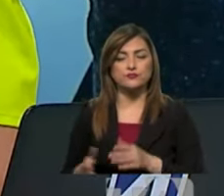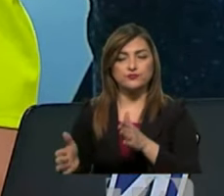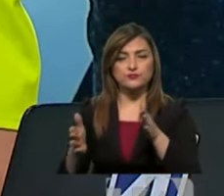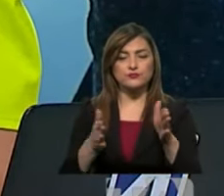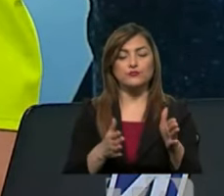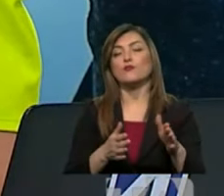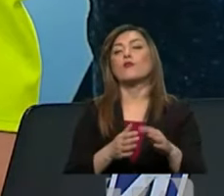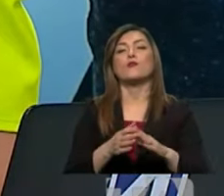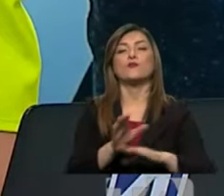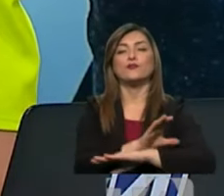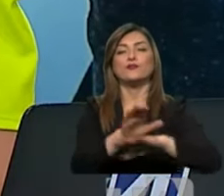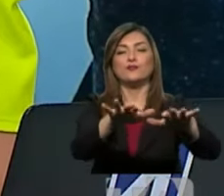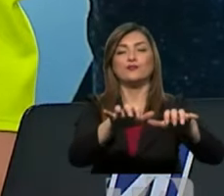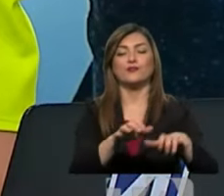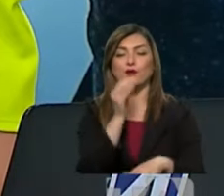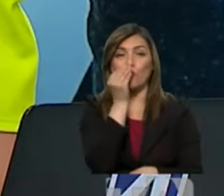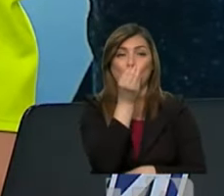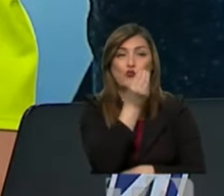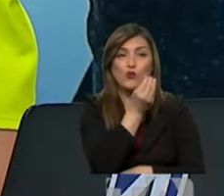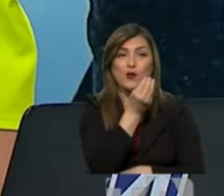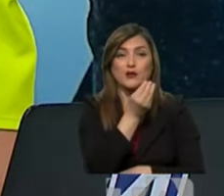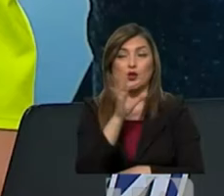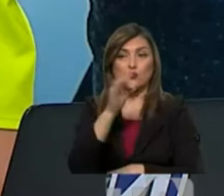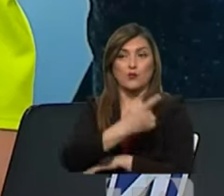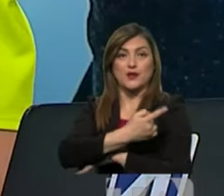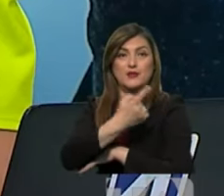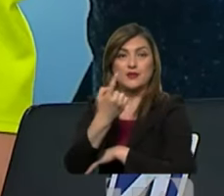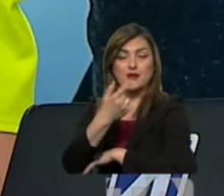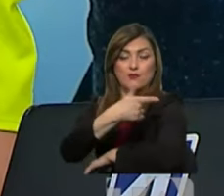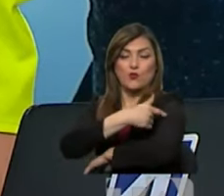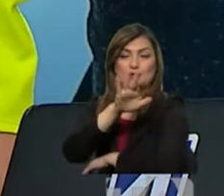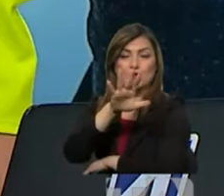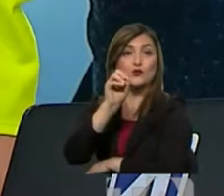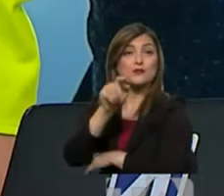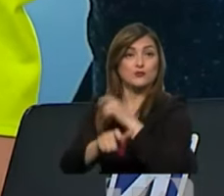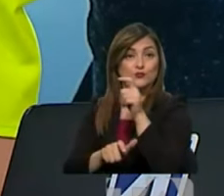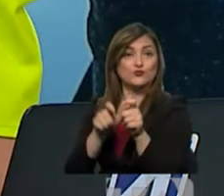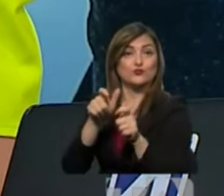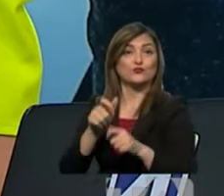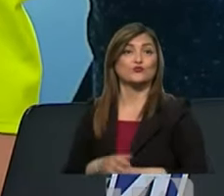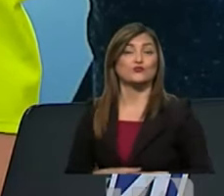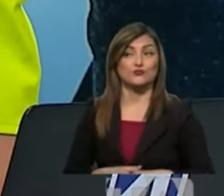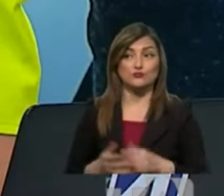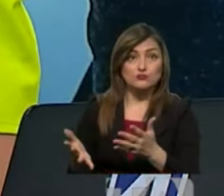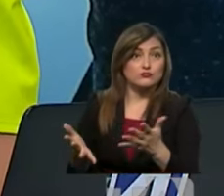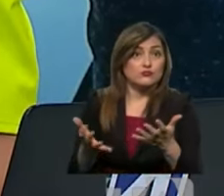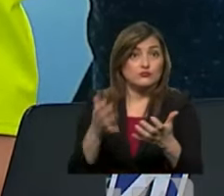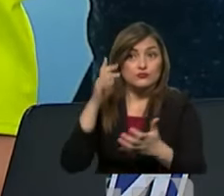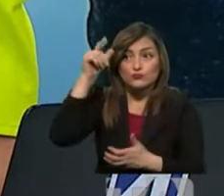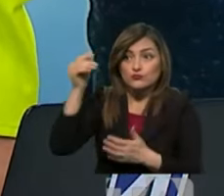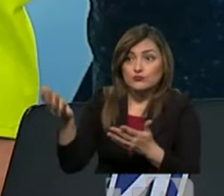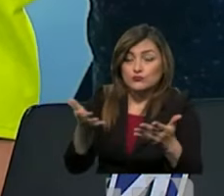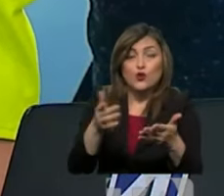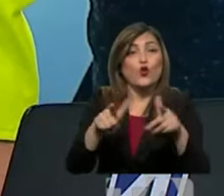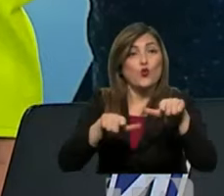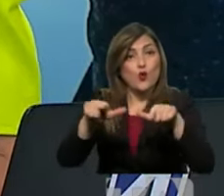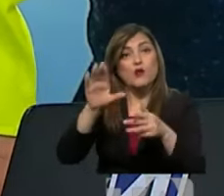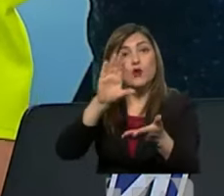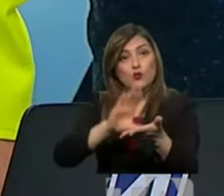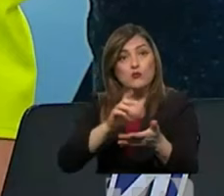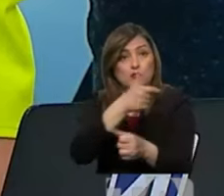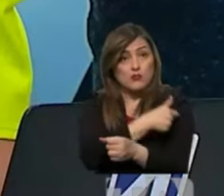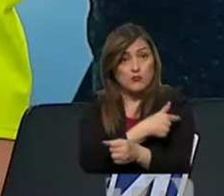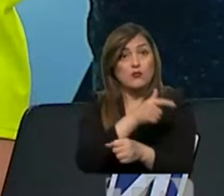El sector florícola ha inoculado en 9 días a cerca de 50.000 personas. Hoy también ponen a disposición del gobierno esos puntos de vacunación